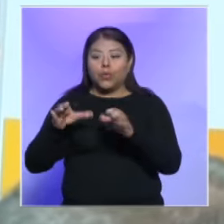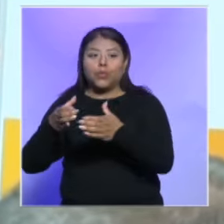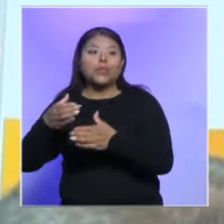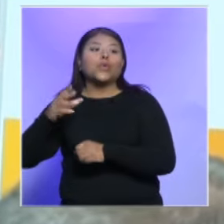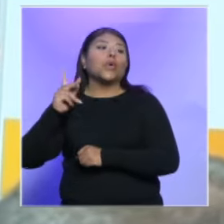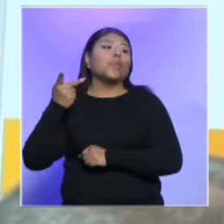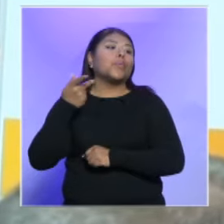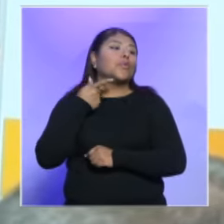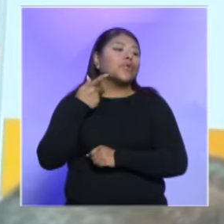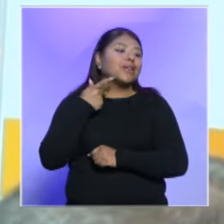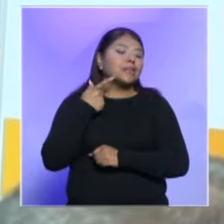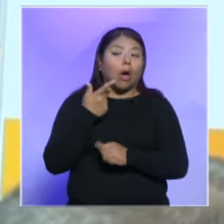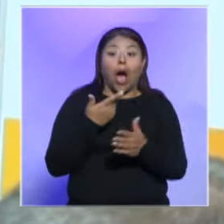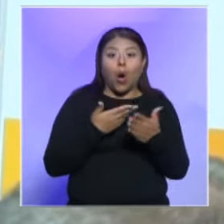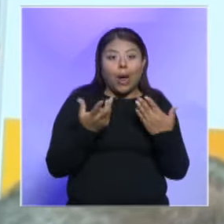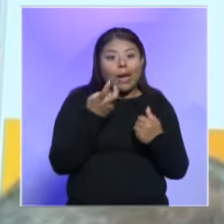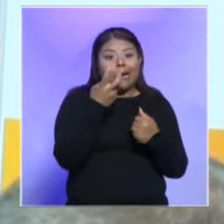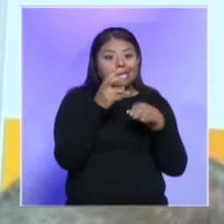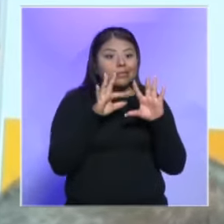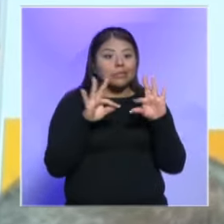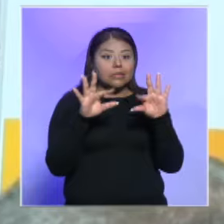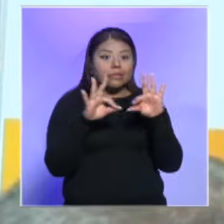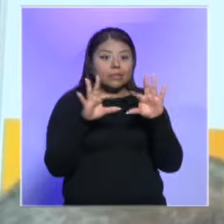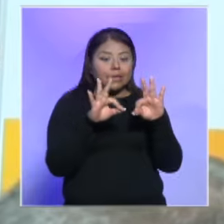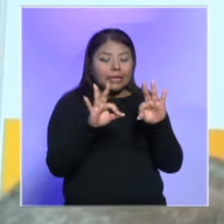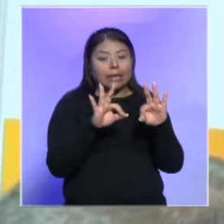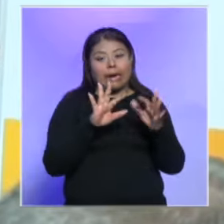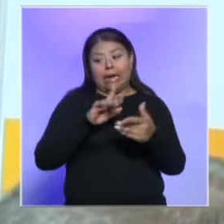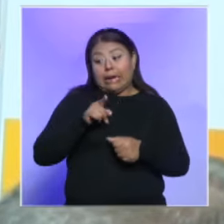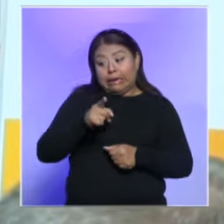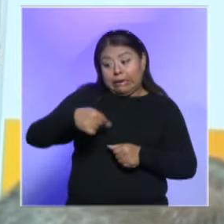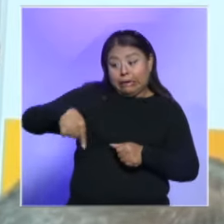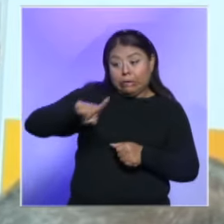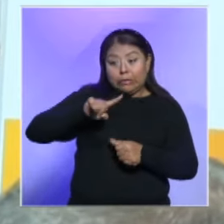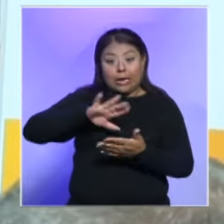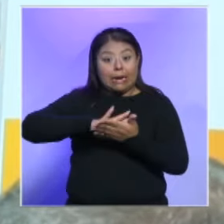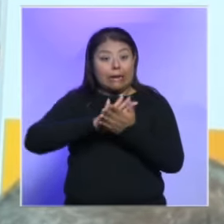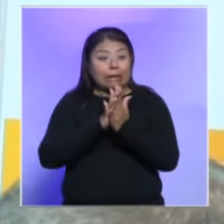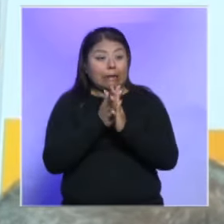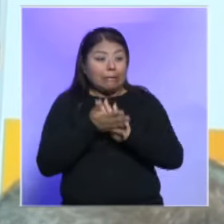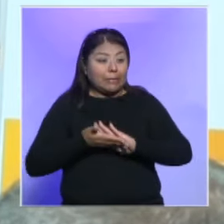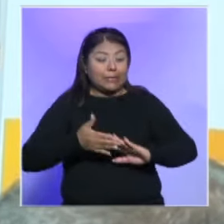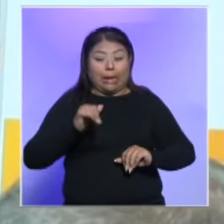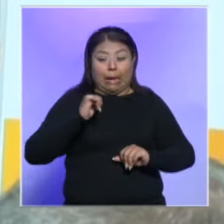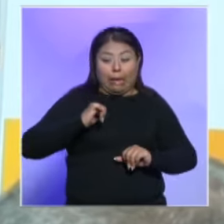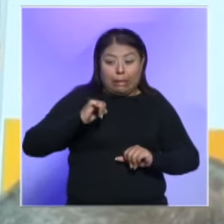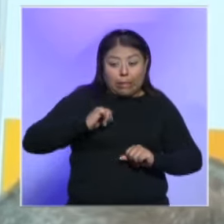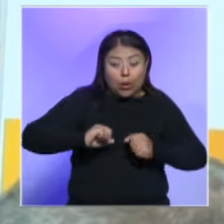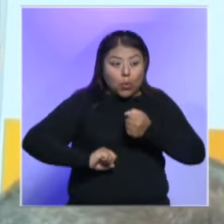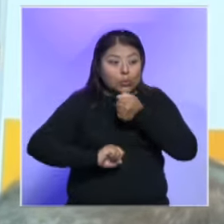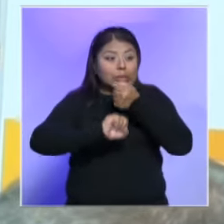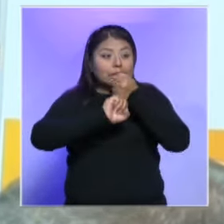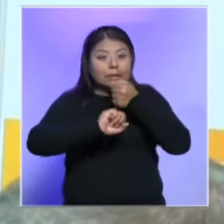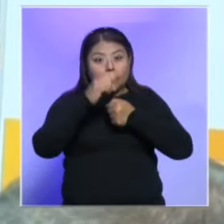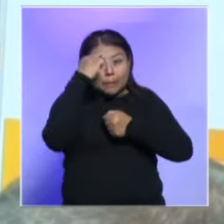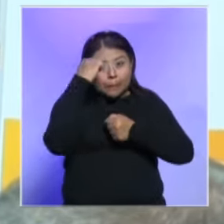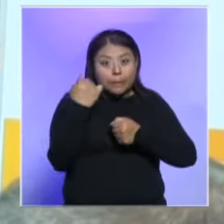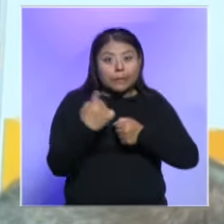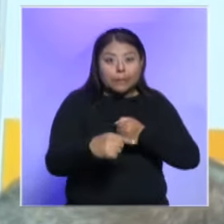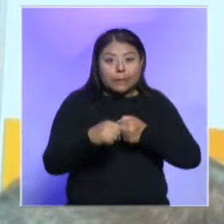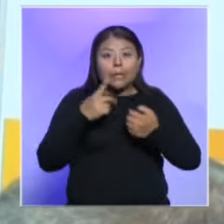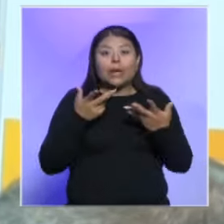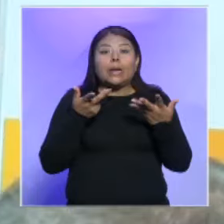a la conclusión que son el antecedente de quienes aspiran a la postre a formar un partido político distinto y que no